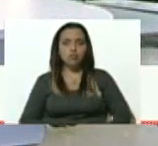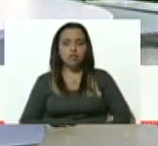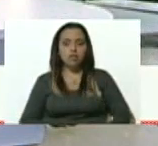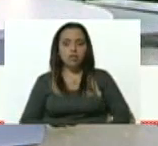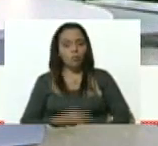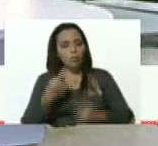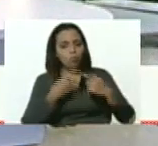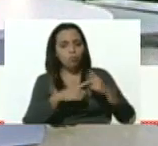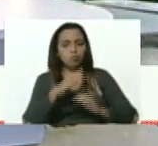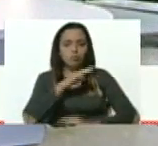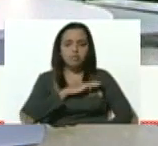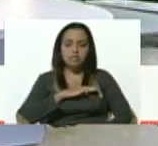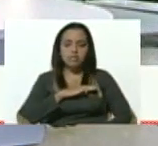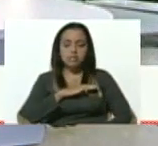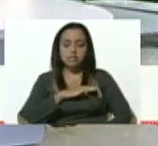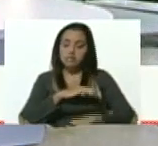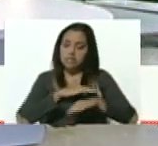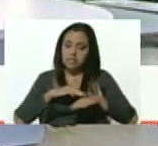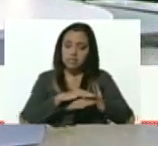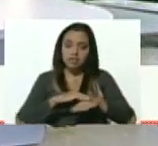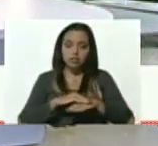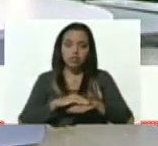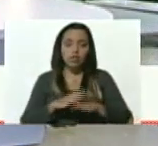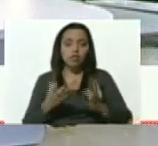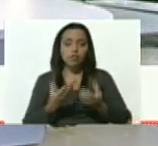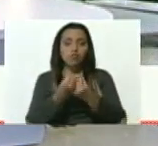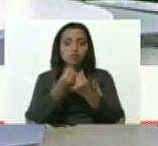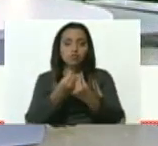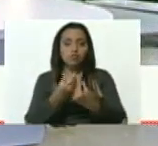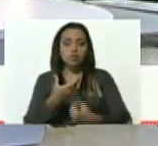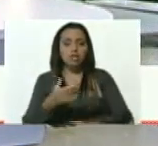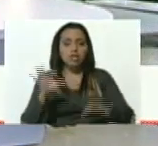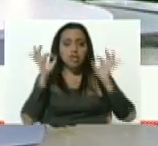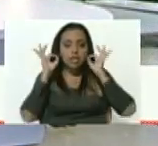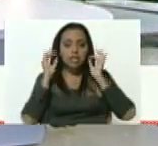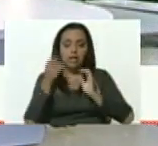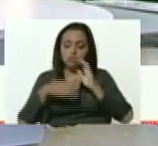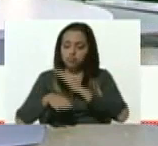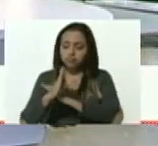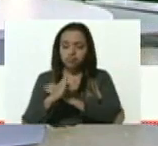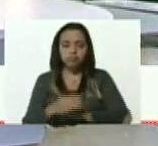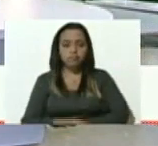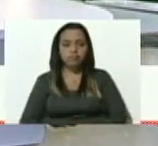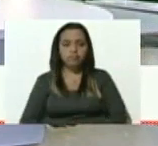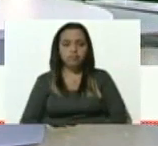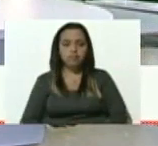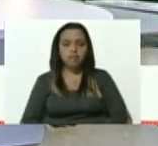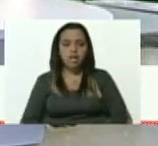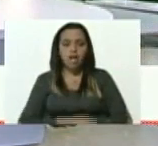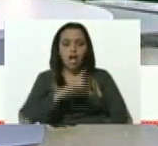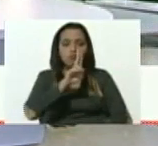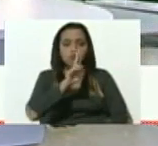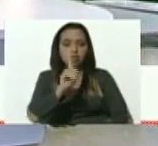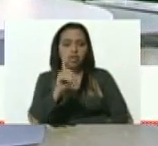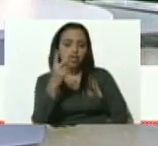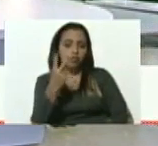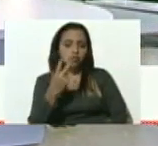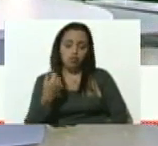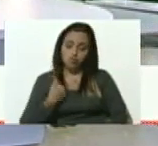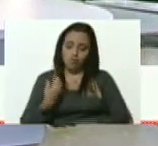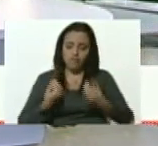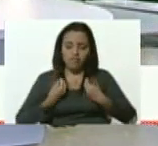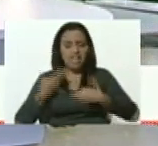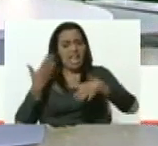Villarruel y la alcaldesa Erika Faría. Allí estuvieron, en la UD2, yo viví en la